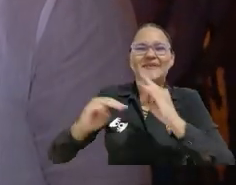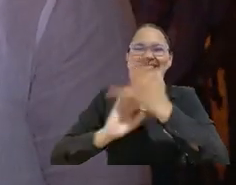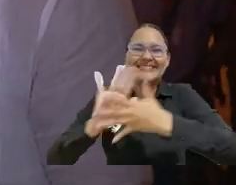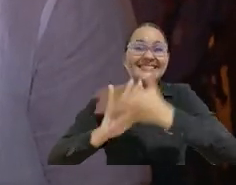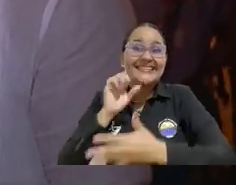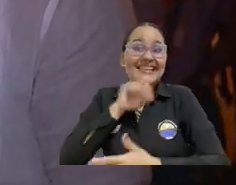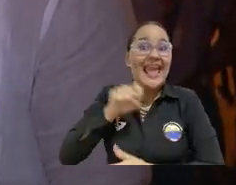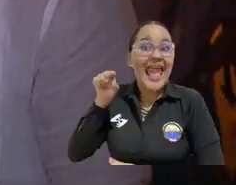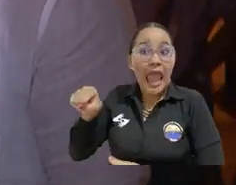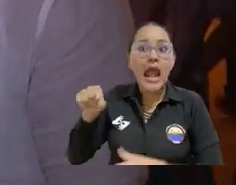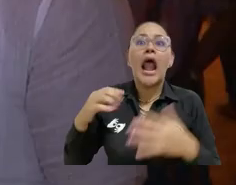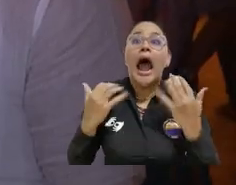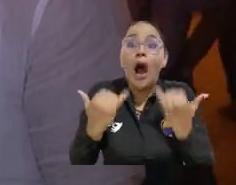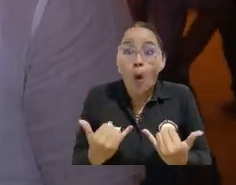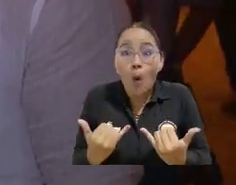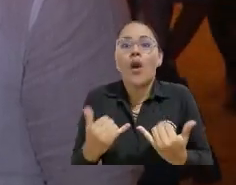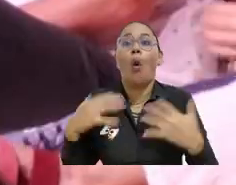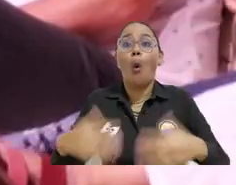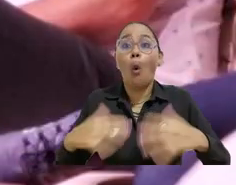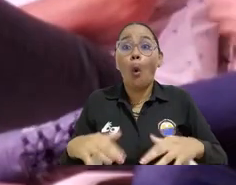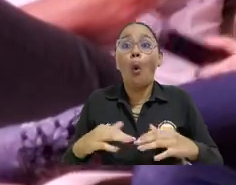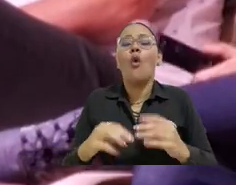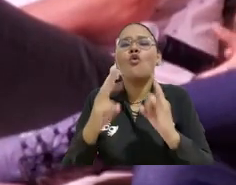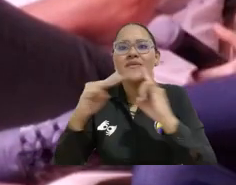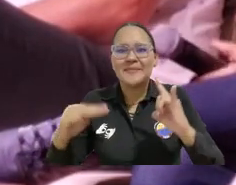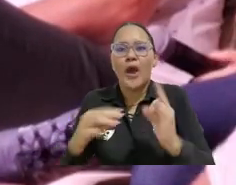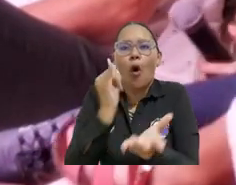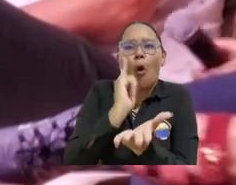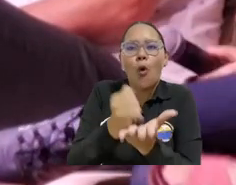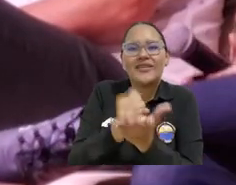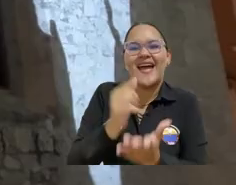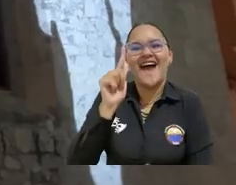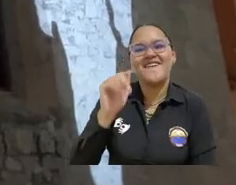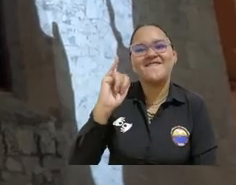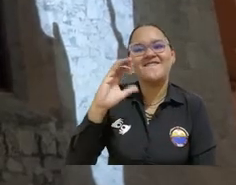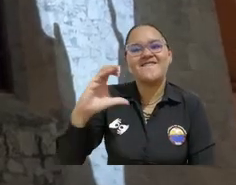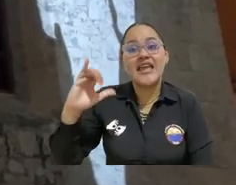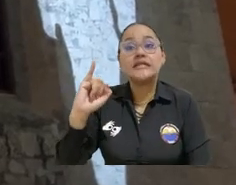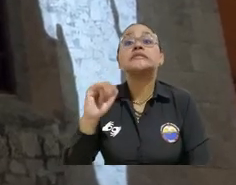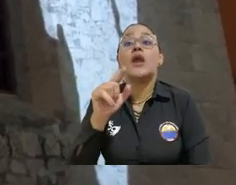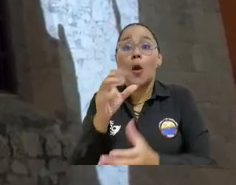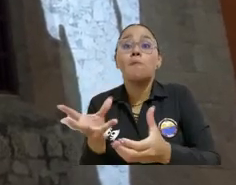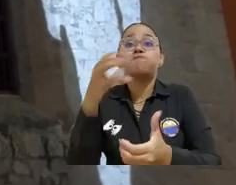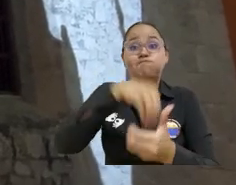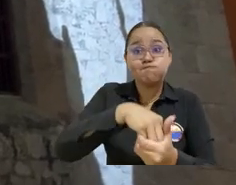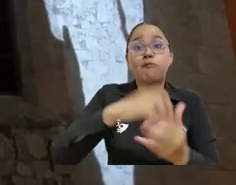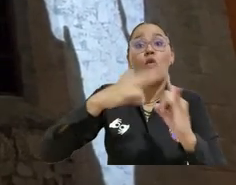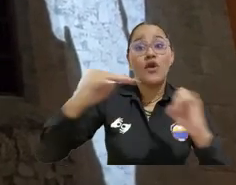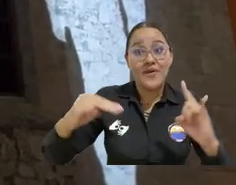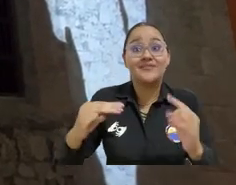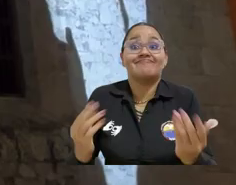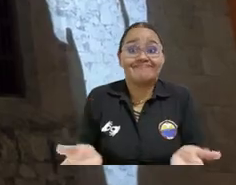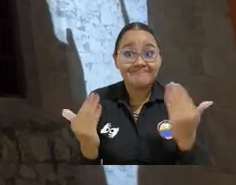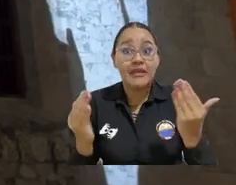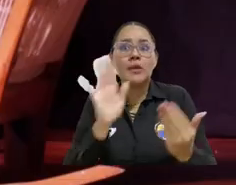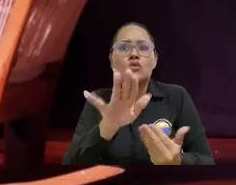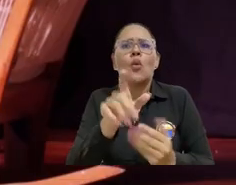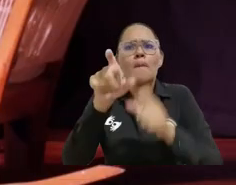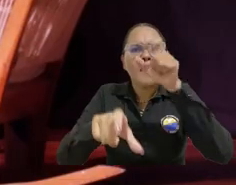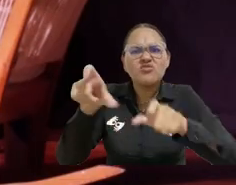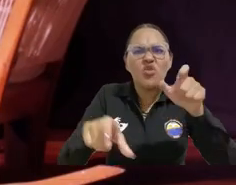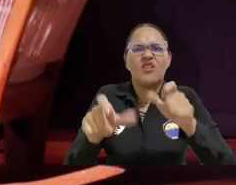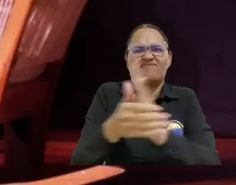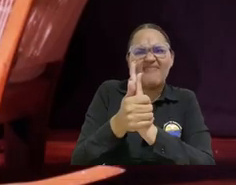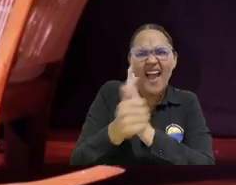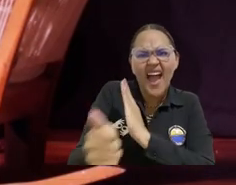rector Pablo Vera Salazar, hoy Unimagdalena es parte de la junta directiva del FITCI. Asimismo, fortalece este evento con la